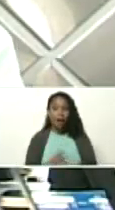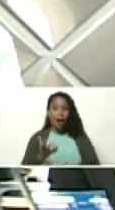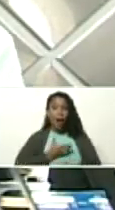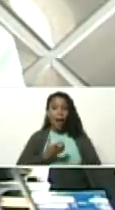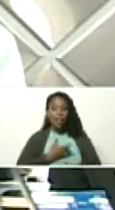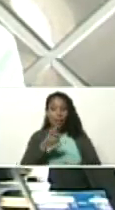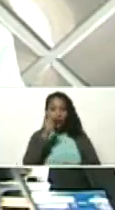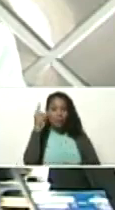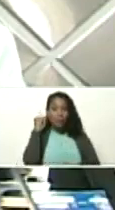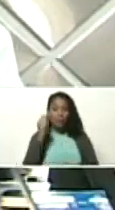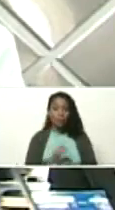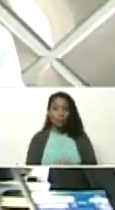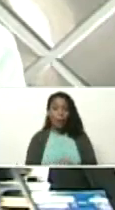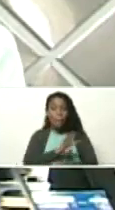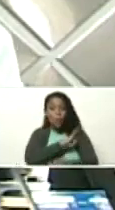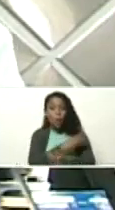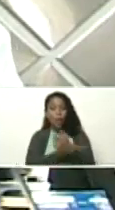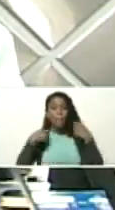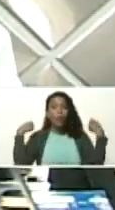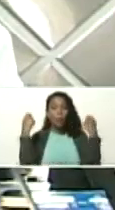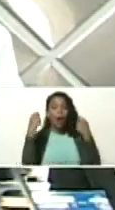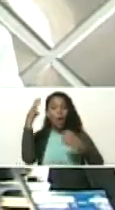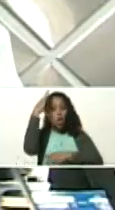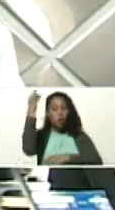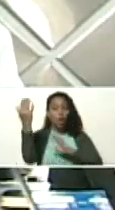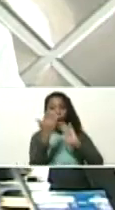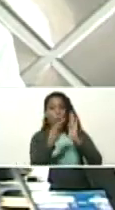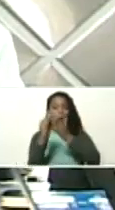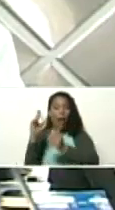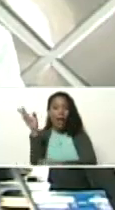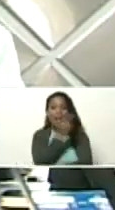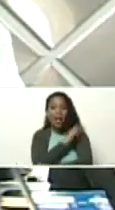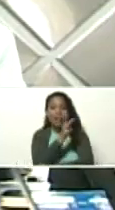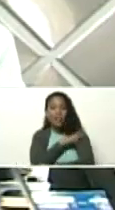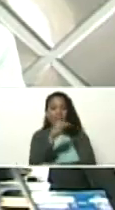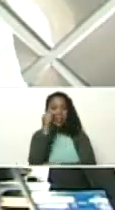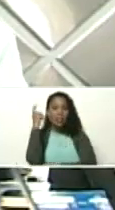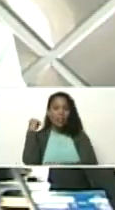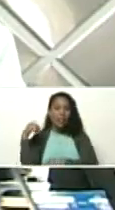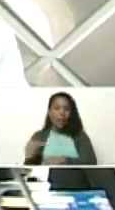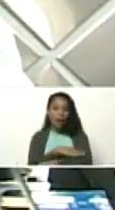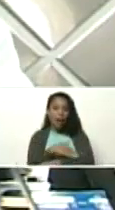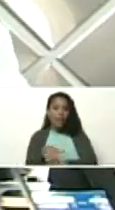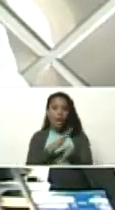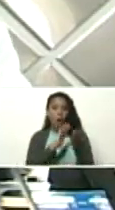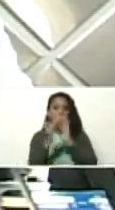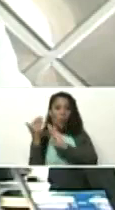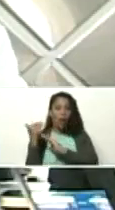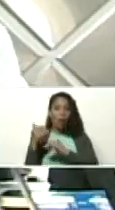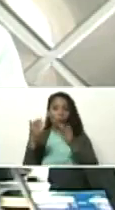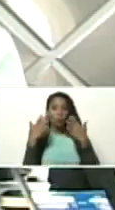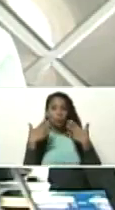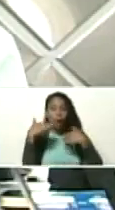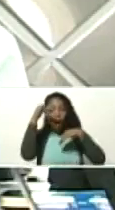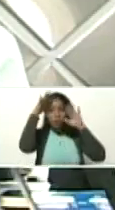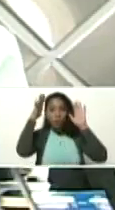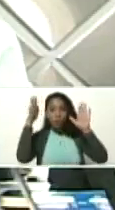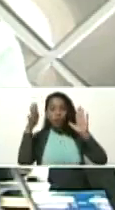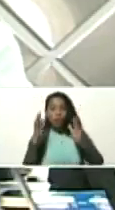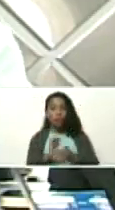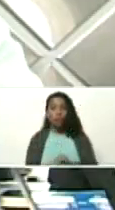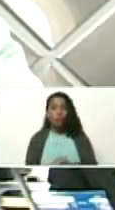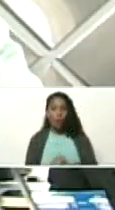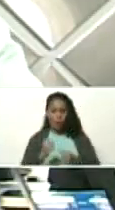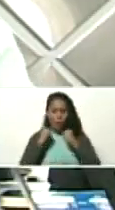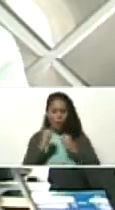alcaldes, alcaldesas, poder popular, consejos comunales, jefas y jefes de calle, comunidad, alerta permanente.